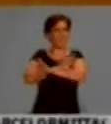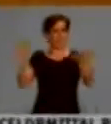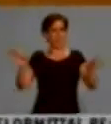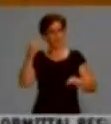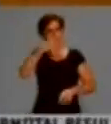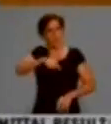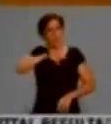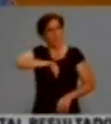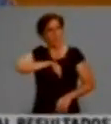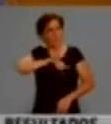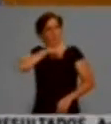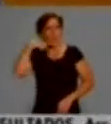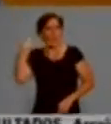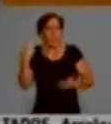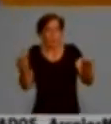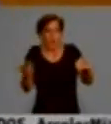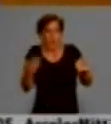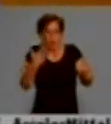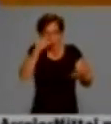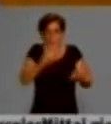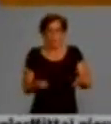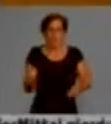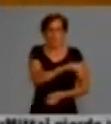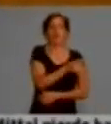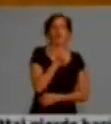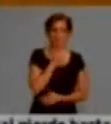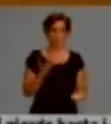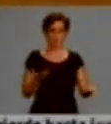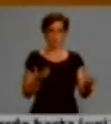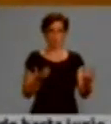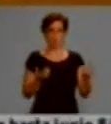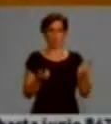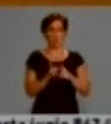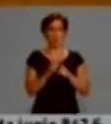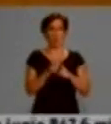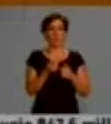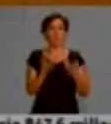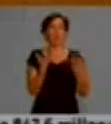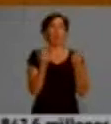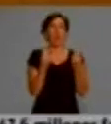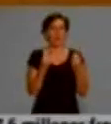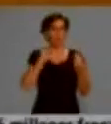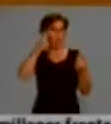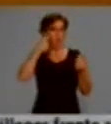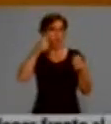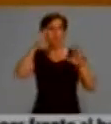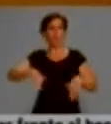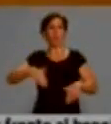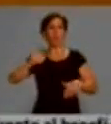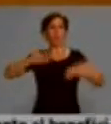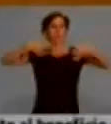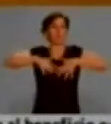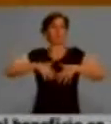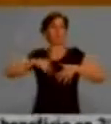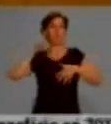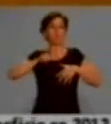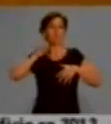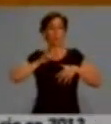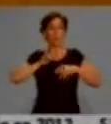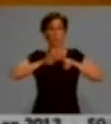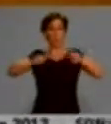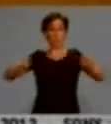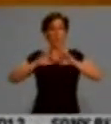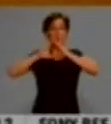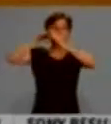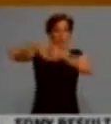señor Rajoy, ¿cómo le vamos a creer? Usted ha faltado tanto a la verdad que se ha acostumbrado a mentir. Desde el desastre del Prestige y los hilillos